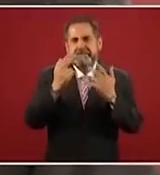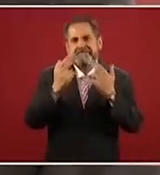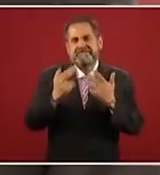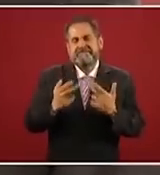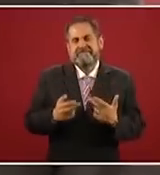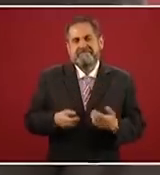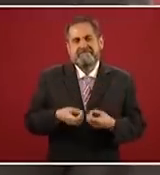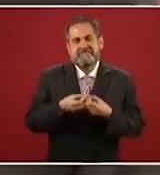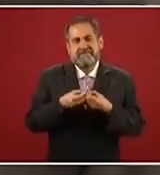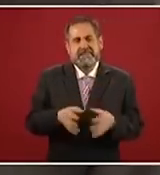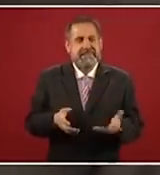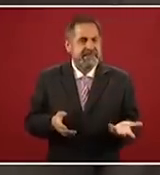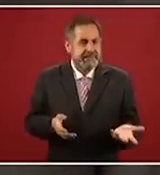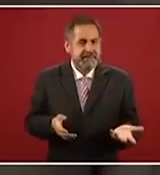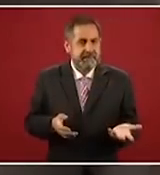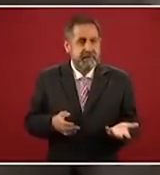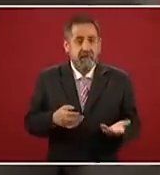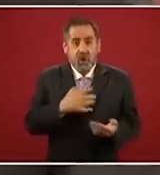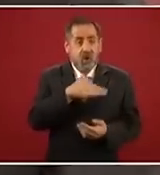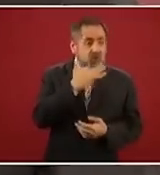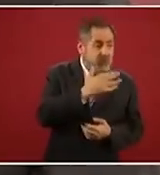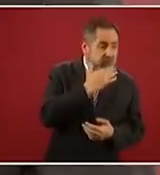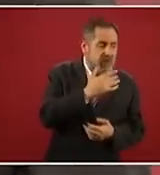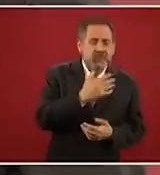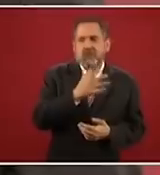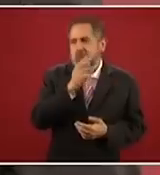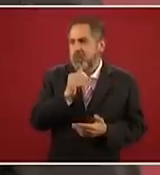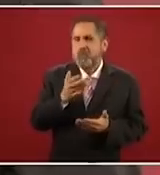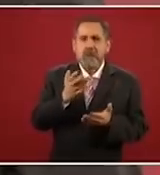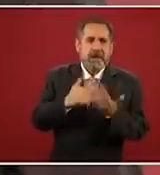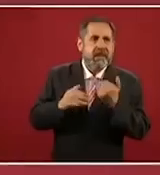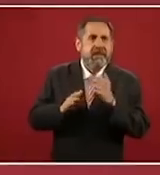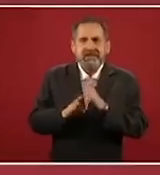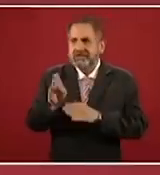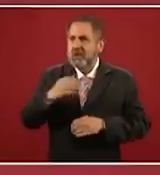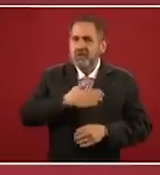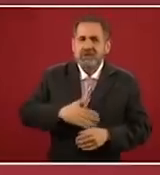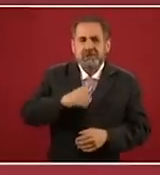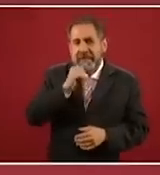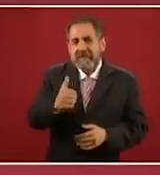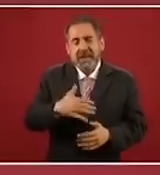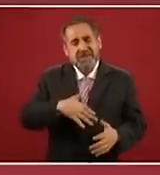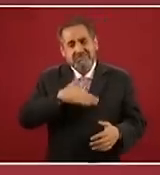la posibilidad de progreso con justicia en nuestro país.